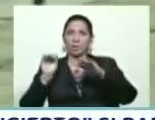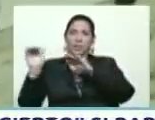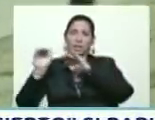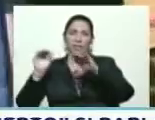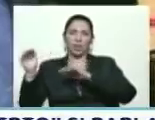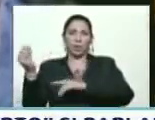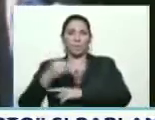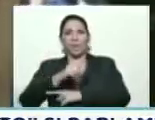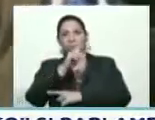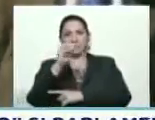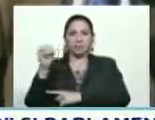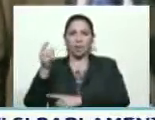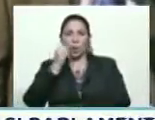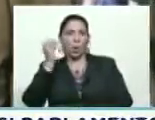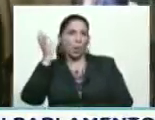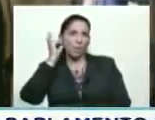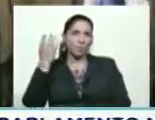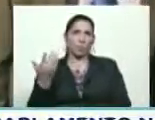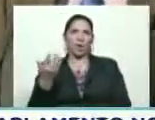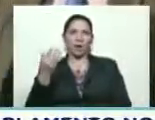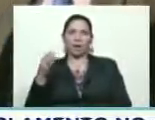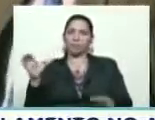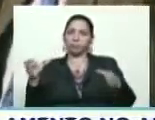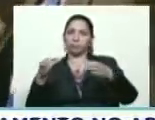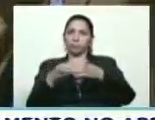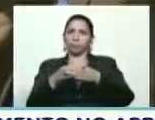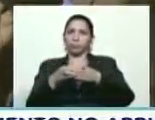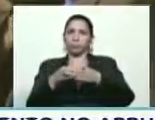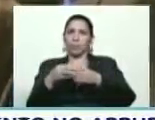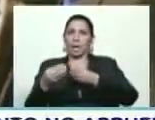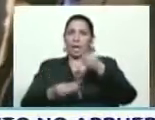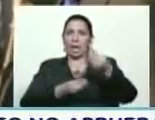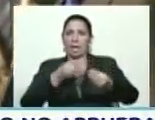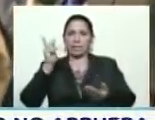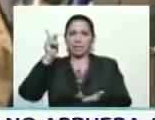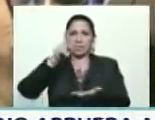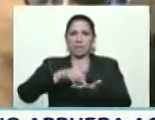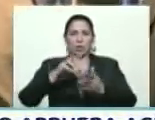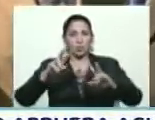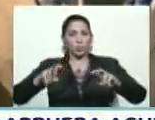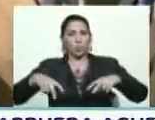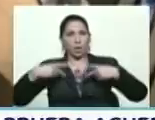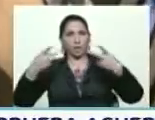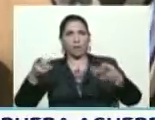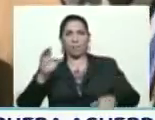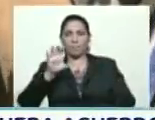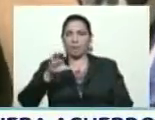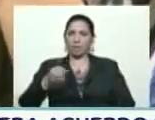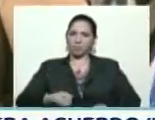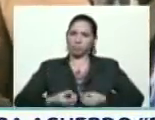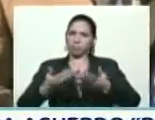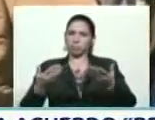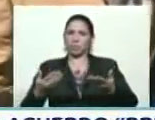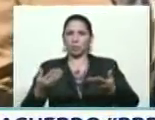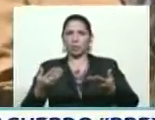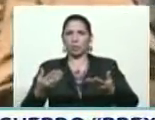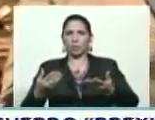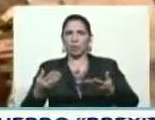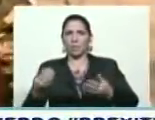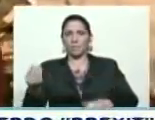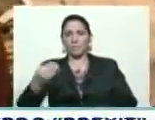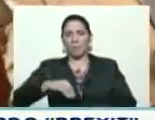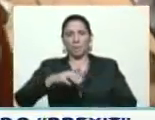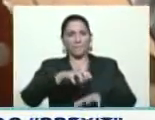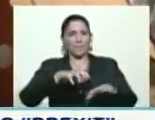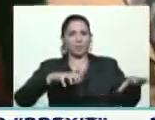de 100 hombres y mujeres de la delegación rusa hacen presencia en esta nueva patria que le ha dado, por supuesto, el mayor de los sacrificios y, por supuesto, el